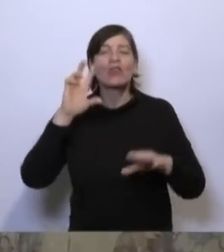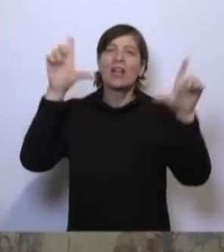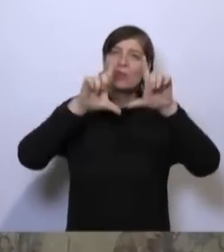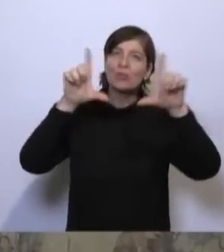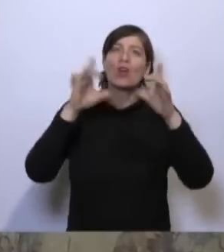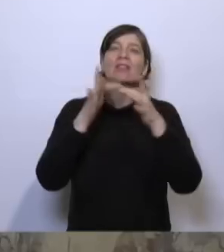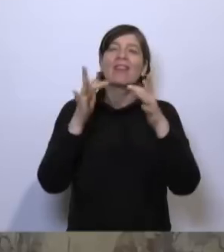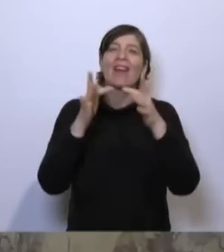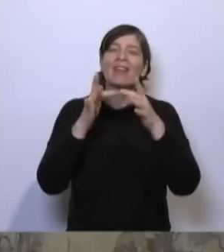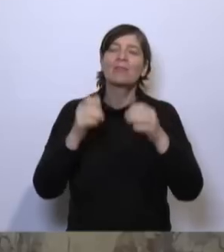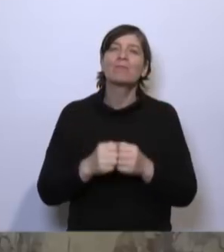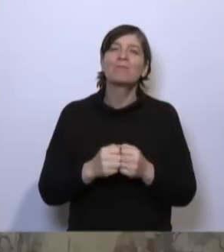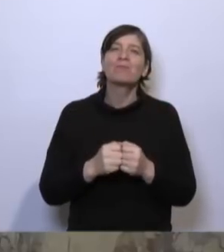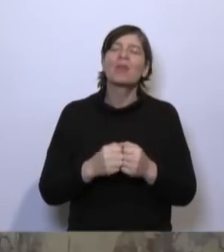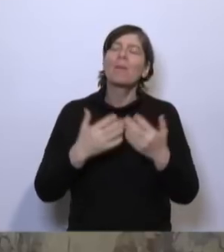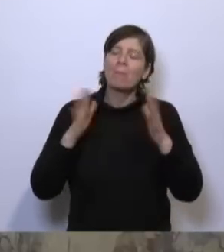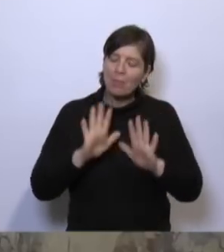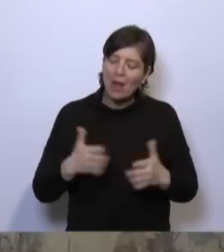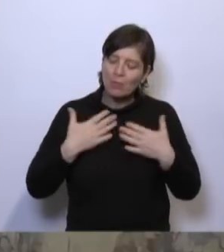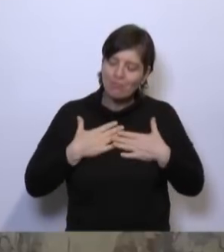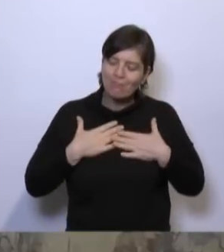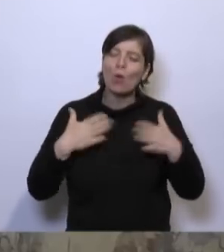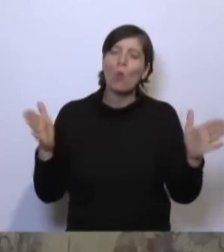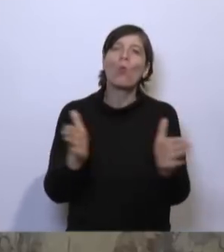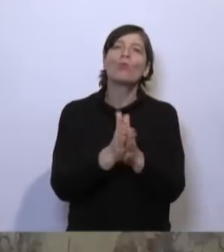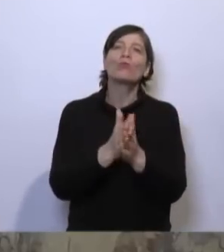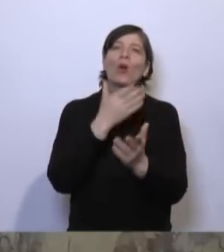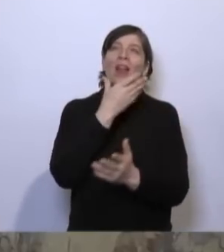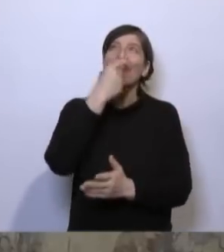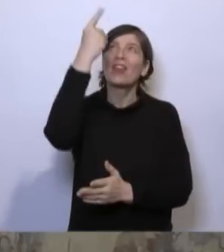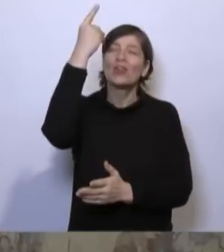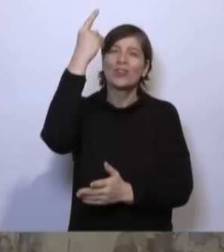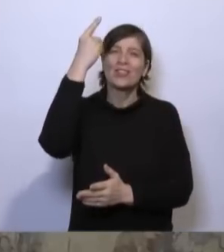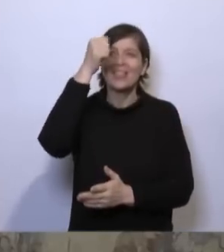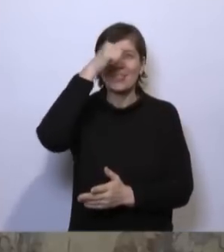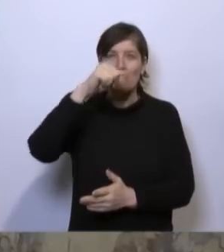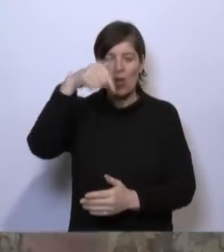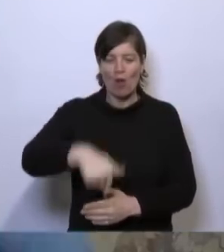redes sociales, nos disponemos a celebrar juntos el Día del Señor.